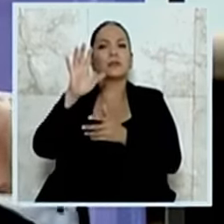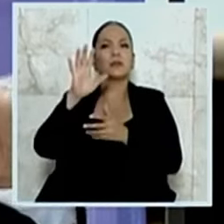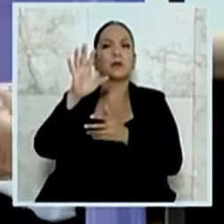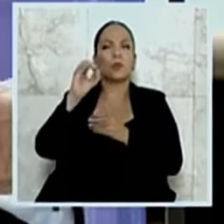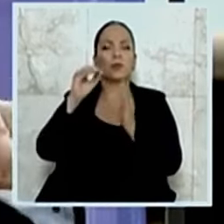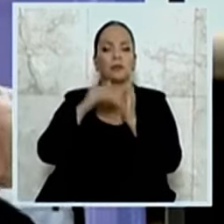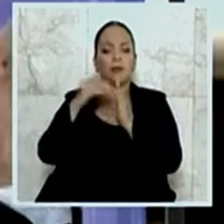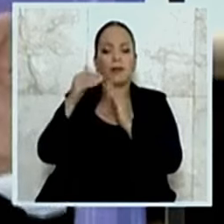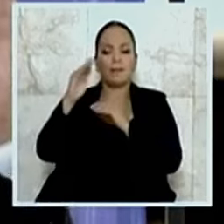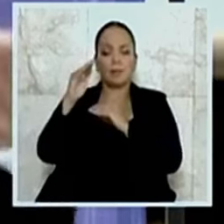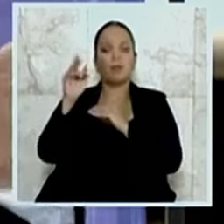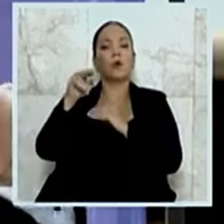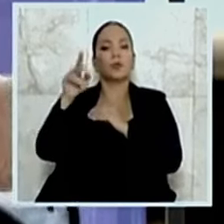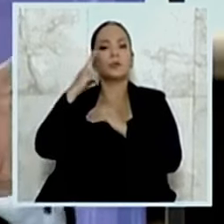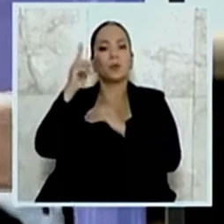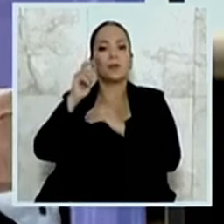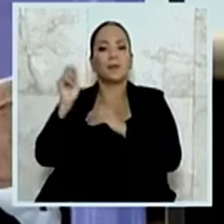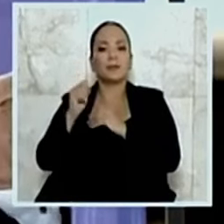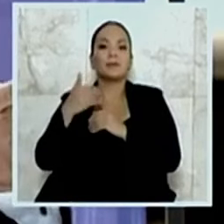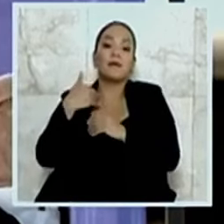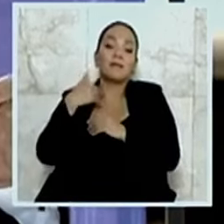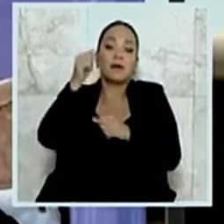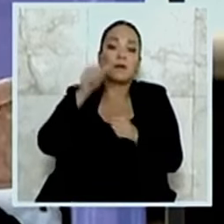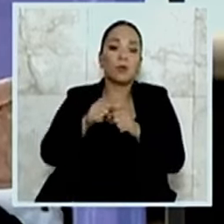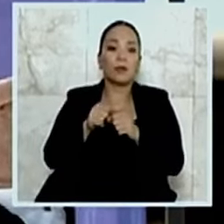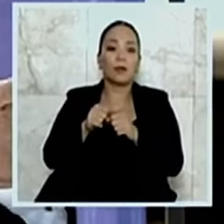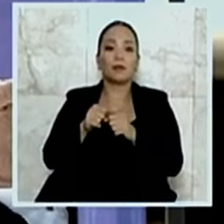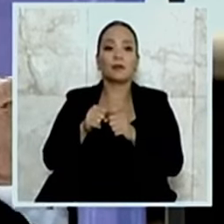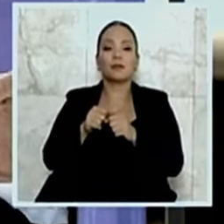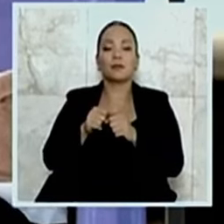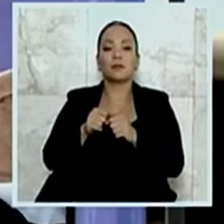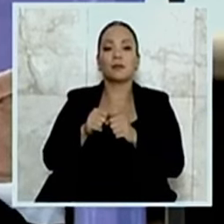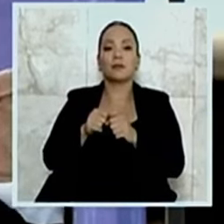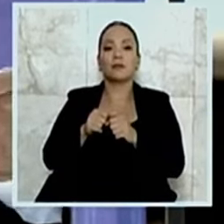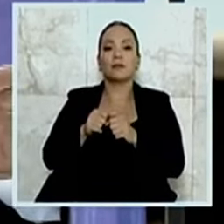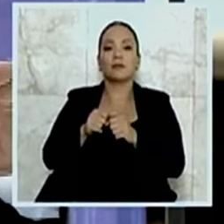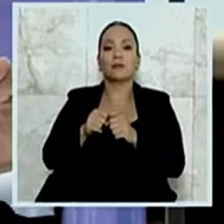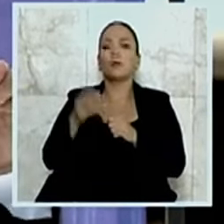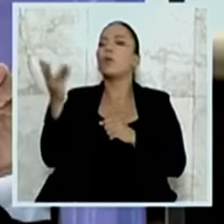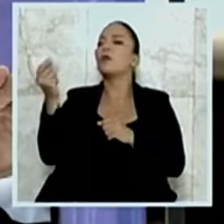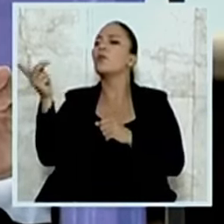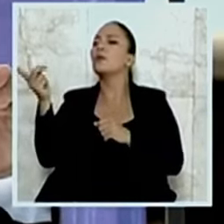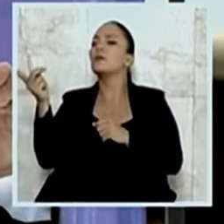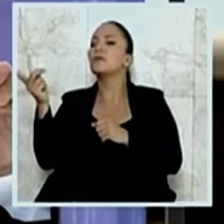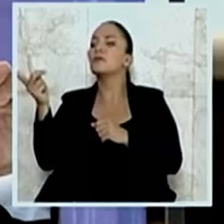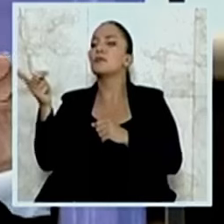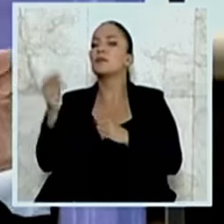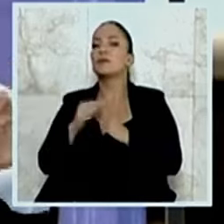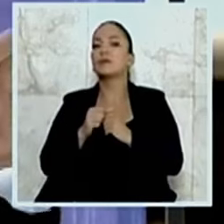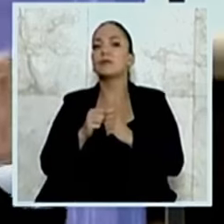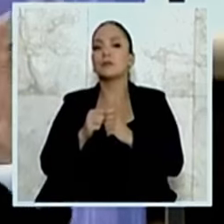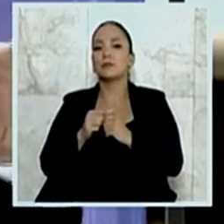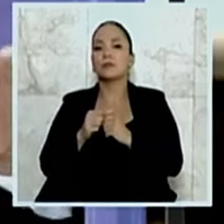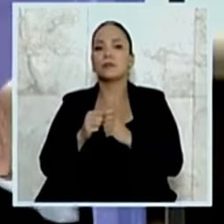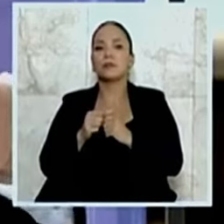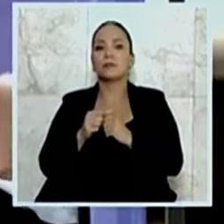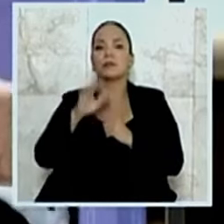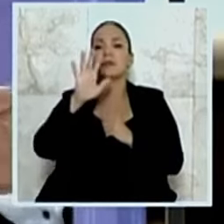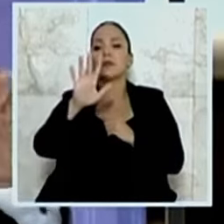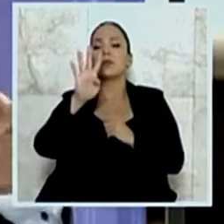que es un ingreso mensual, yo no me acuerdo exactamente, 50 y pico mil de colones por